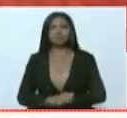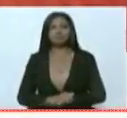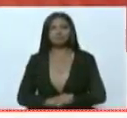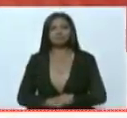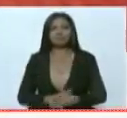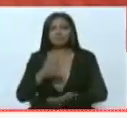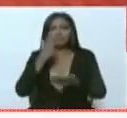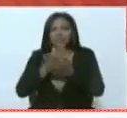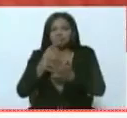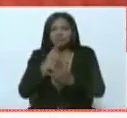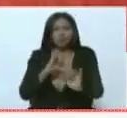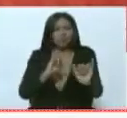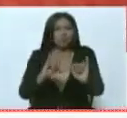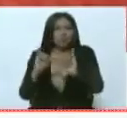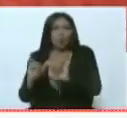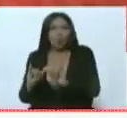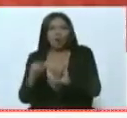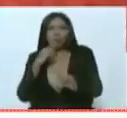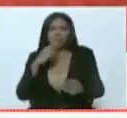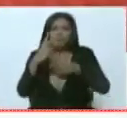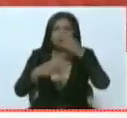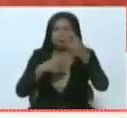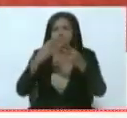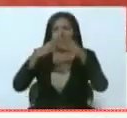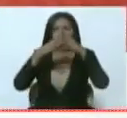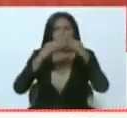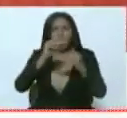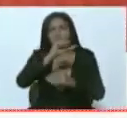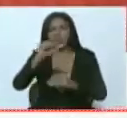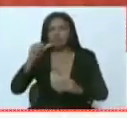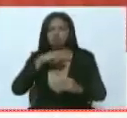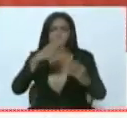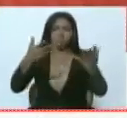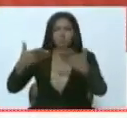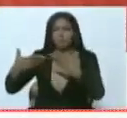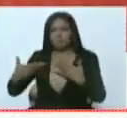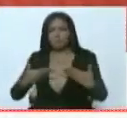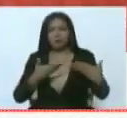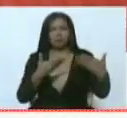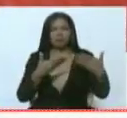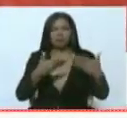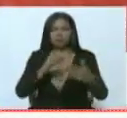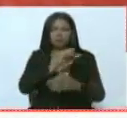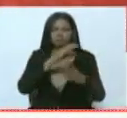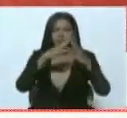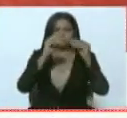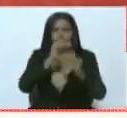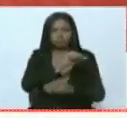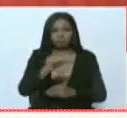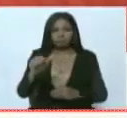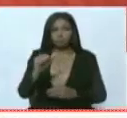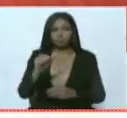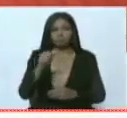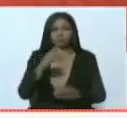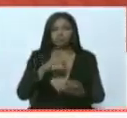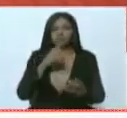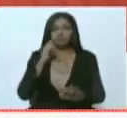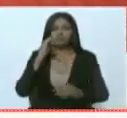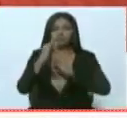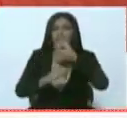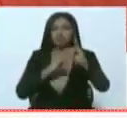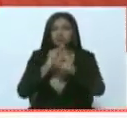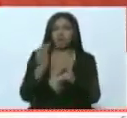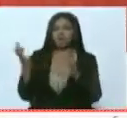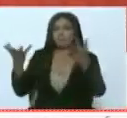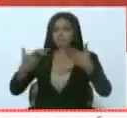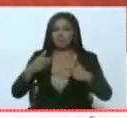Siempre lo digo, cuando me visitan, todas las semanas recibo visitas de enviados